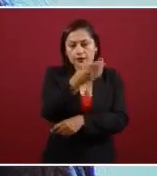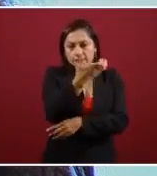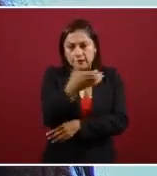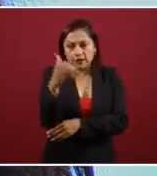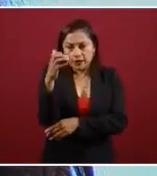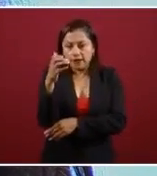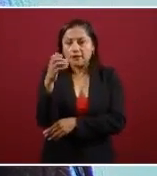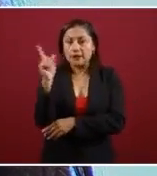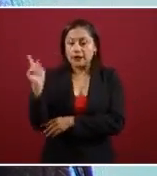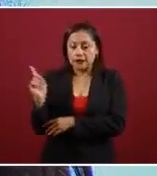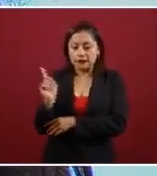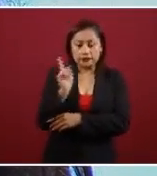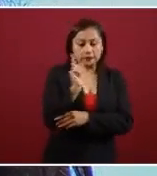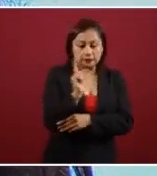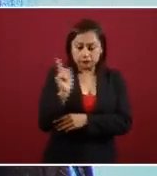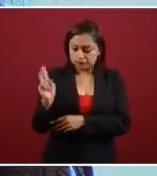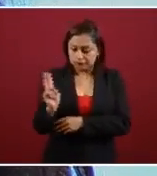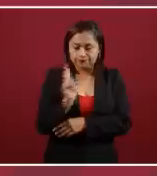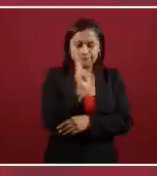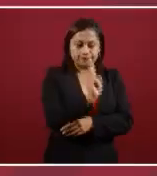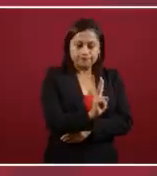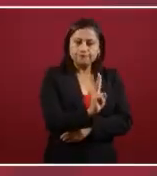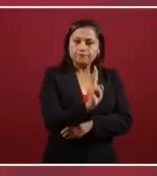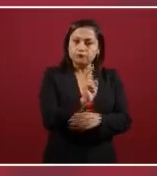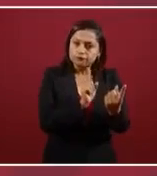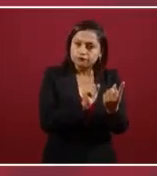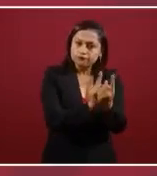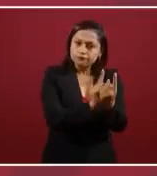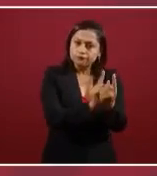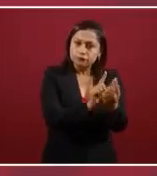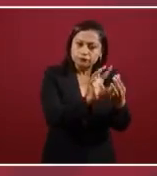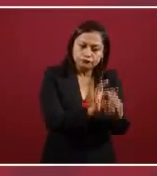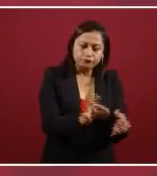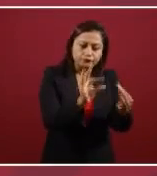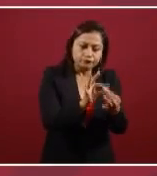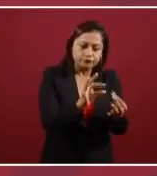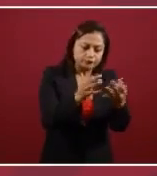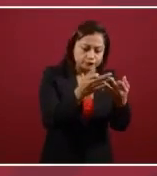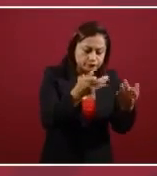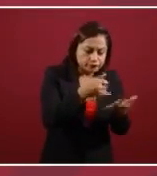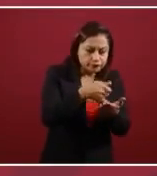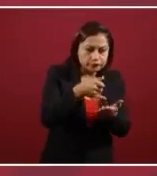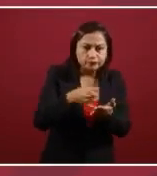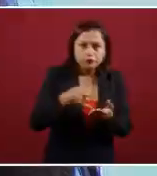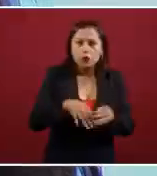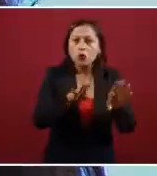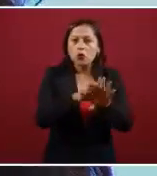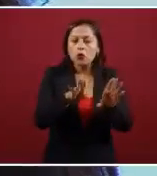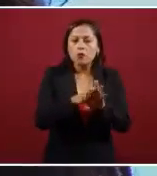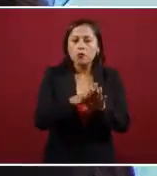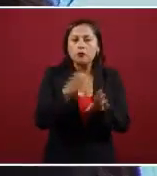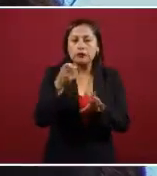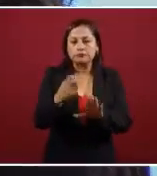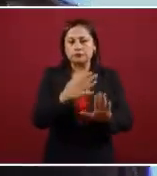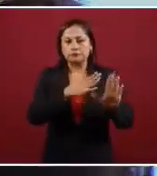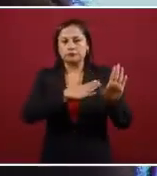de manera muy personalizada. Y eso es lo que queremos en el programa. Ese es el compromiso por 6 años también.